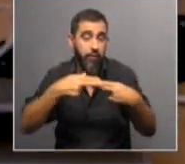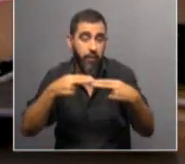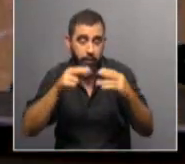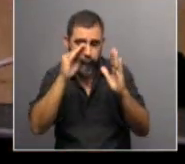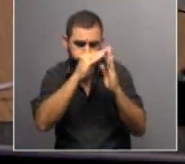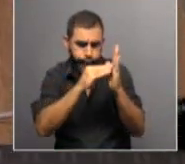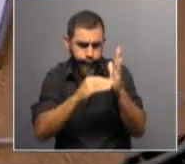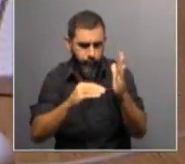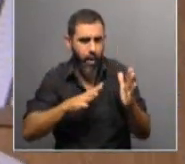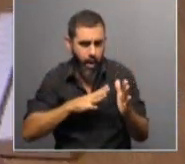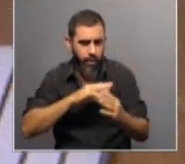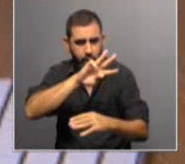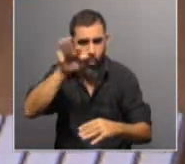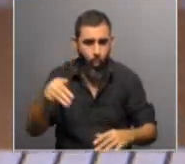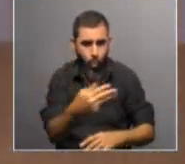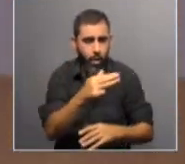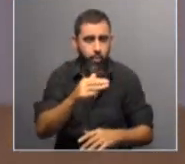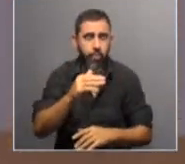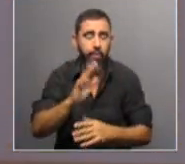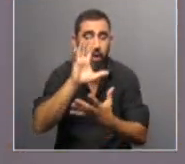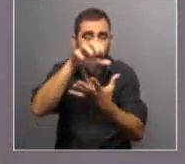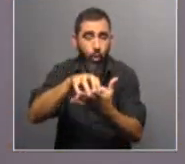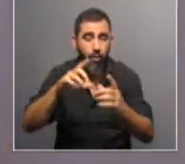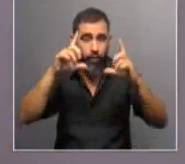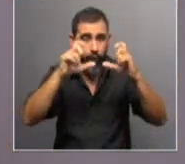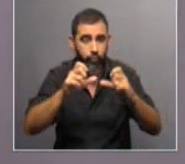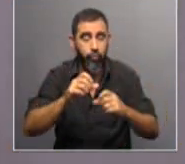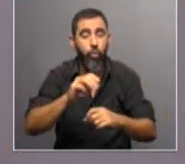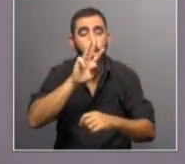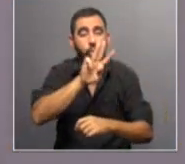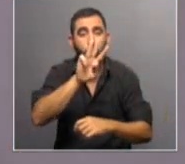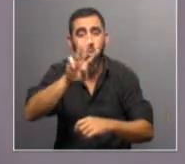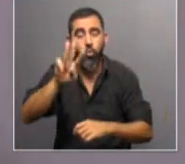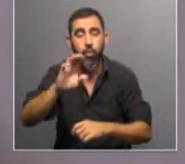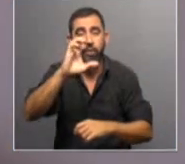está accesible en el sitio web del Centro de Fotografía, que es